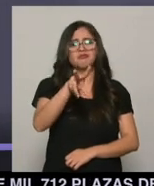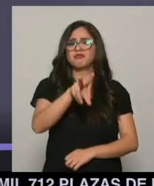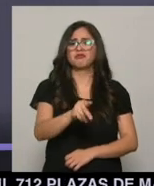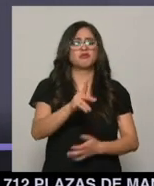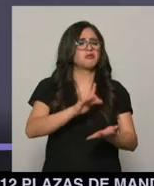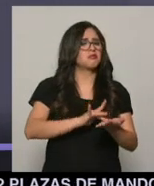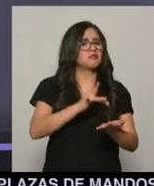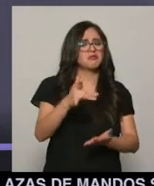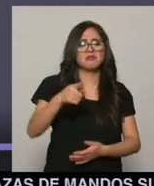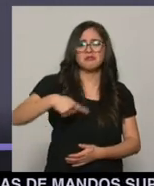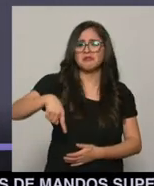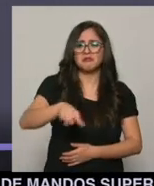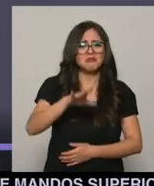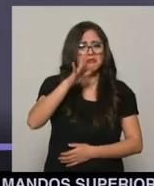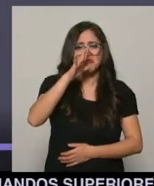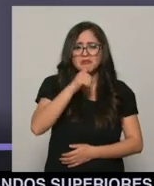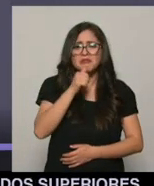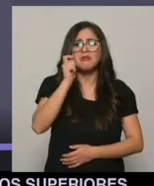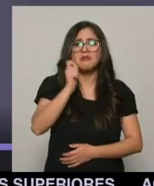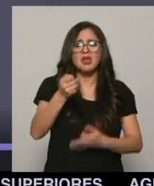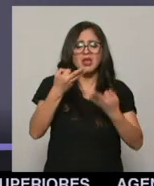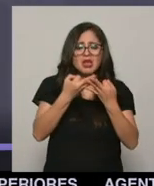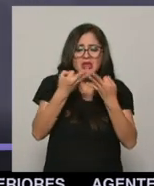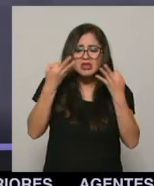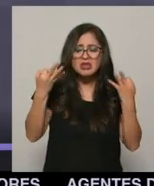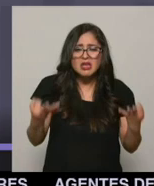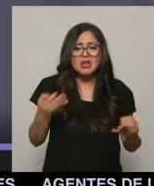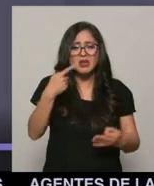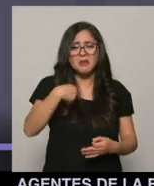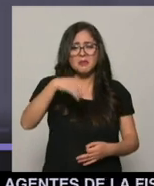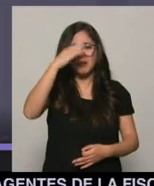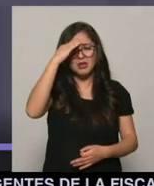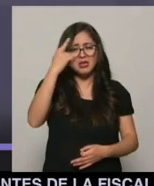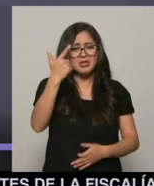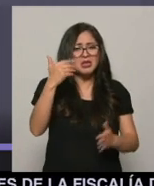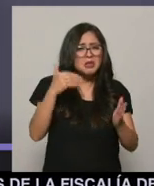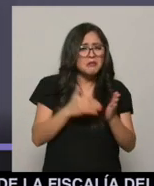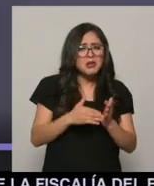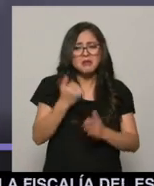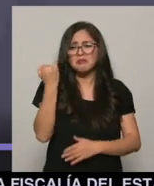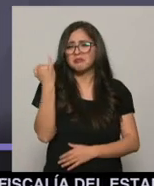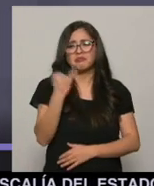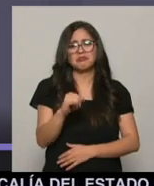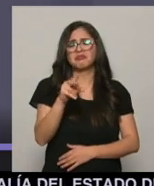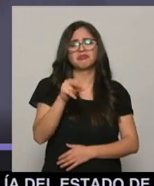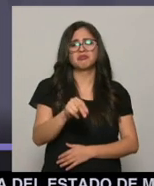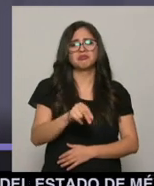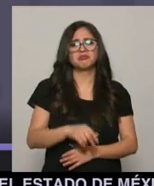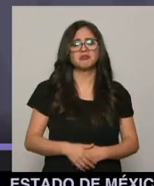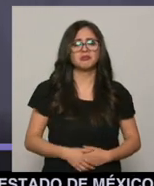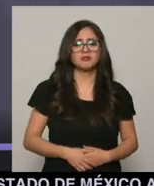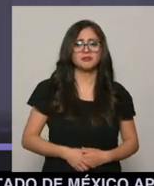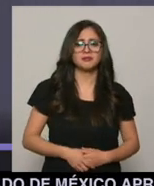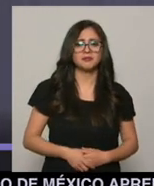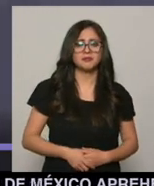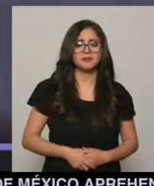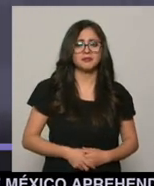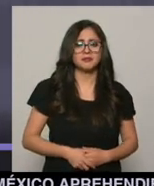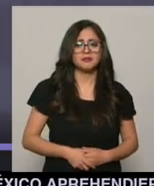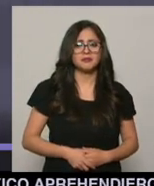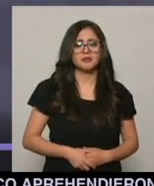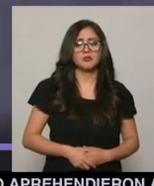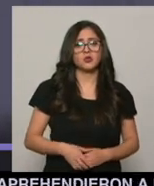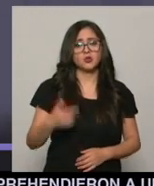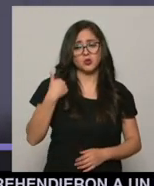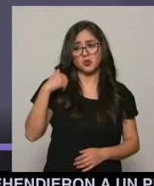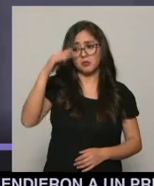puede, es un terrible terreno pantanoso y no va a costar $7,000 millones. Entonces creo que no hay buenos